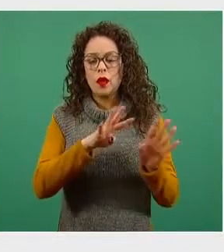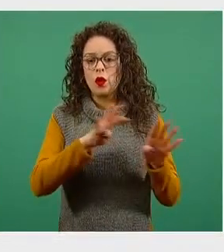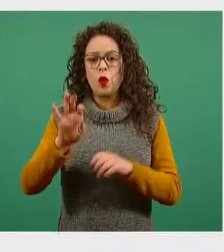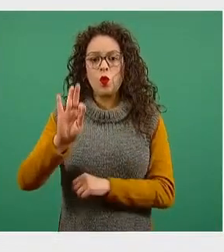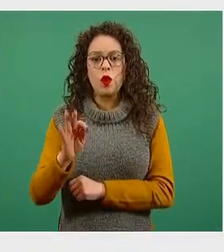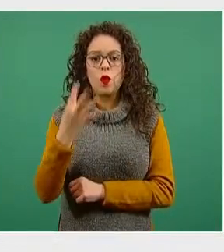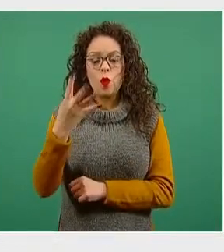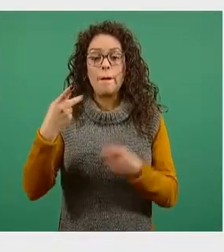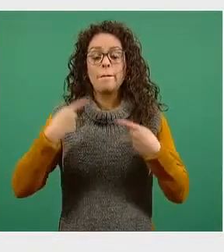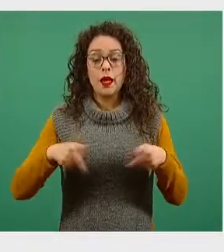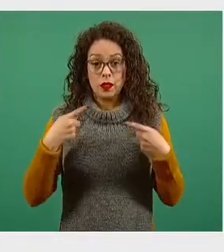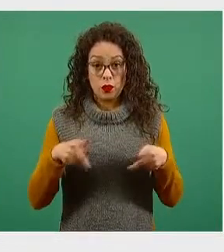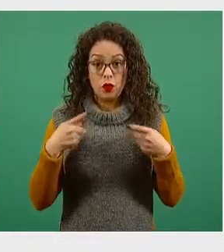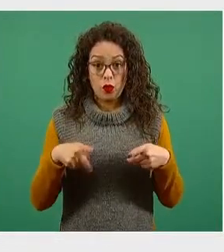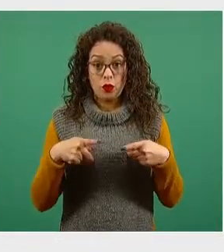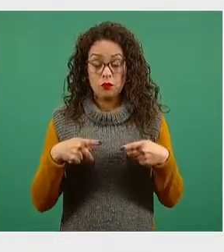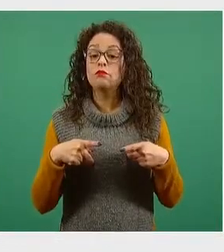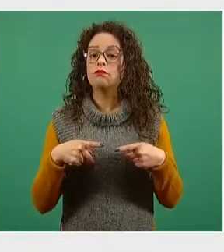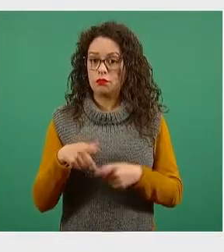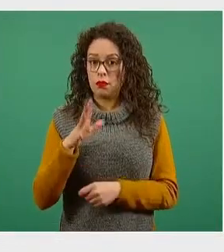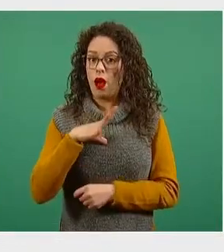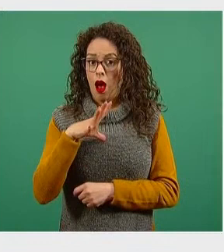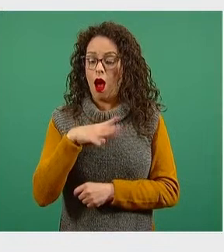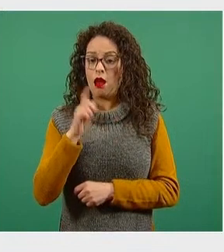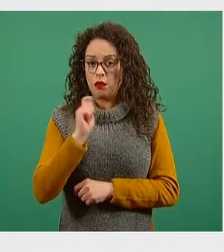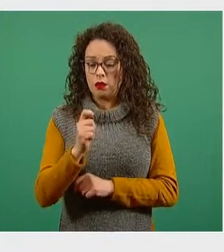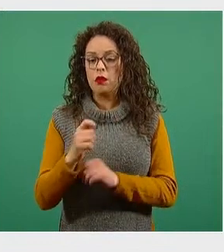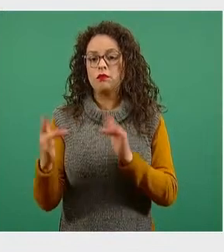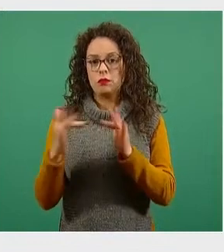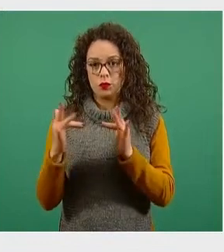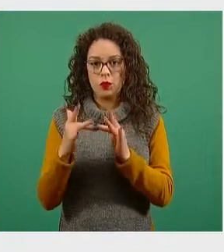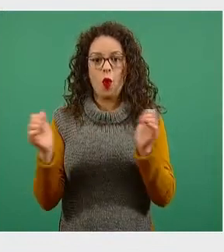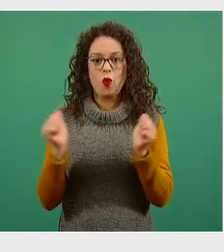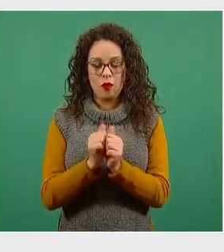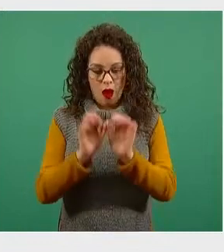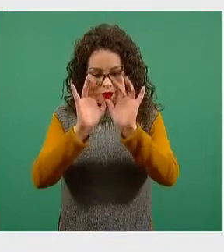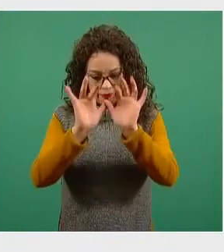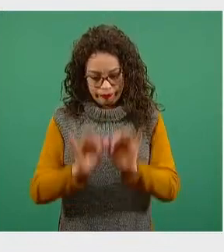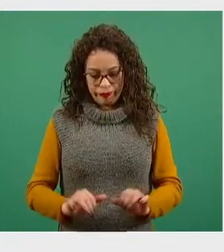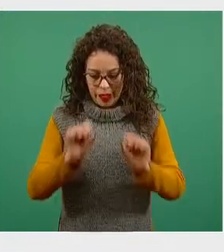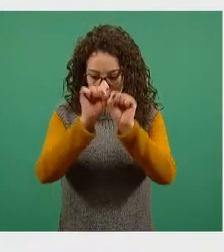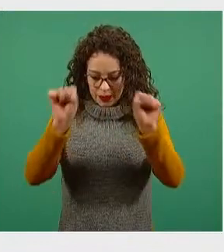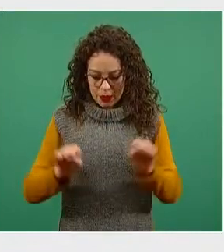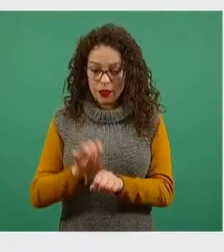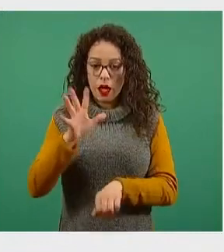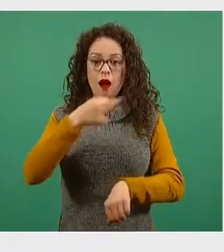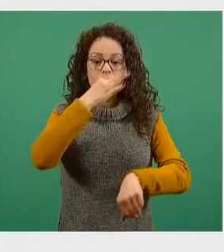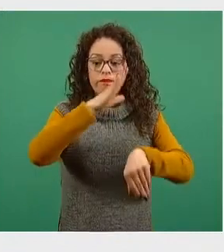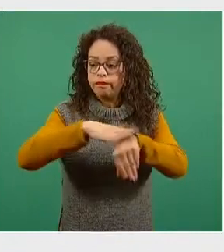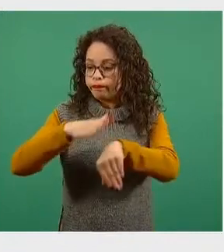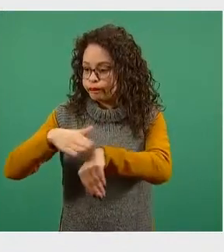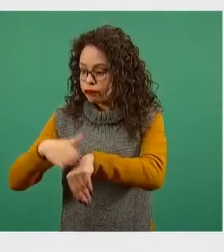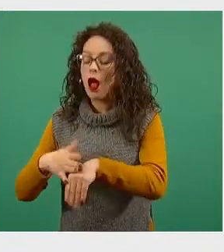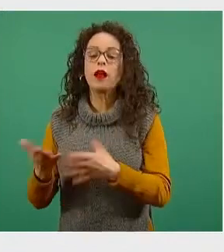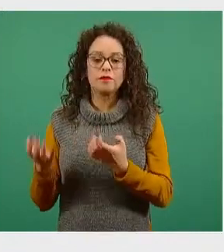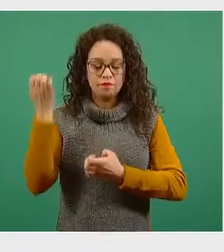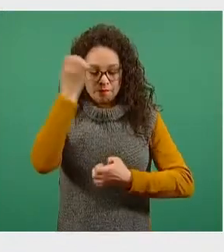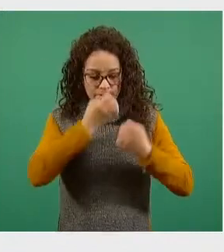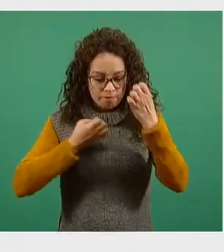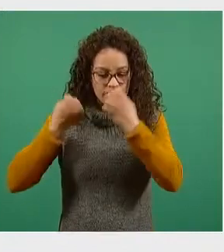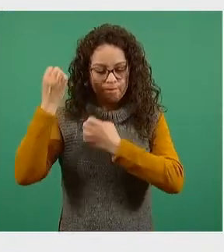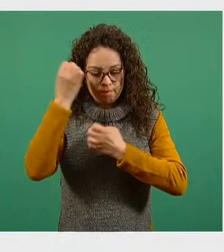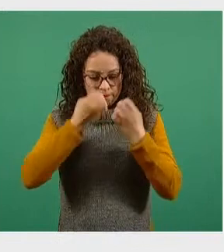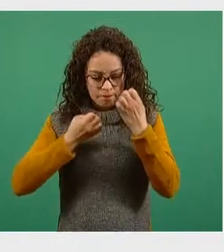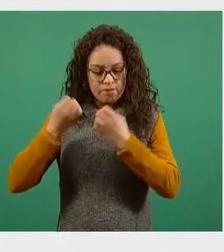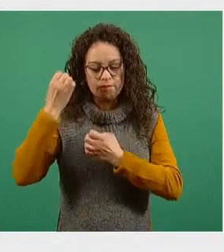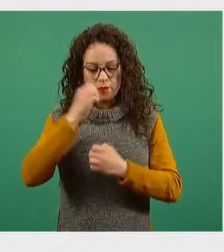3.959.944 personas que han tenido contacto con el Sistema Nacional de Vigilancia Epidemiológica y han sido notificadas y estudiadas, al menos con un